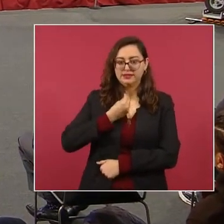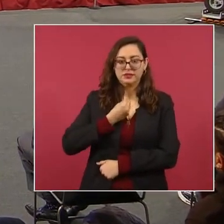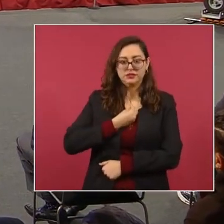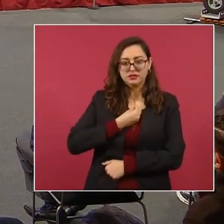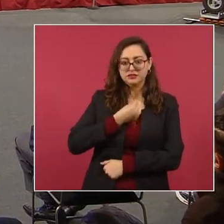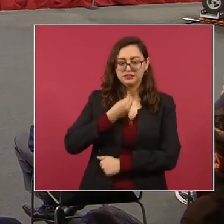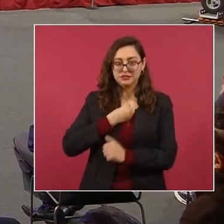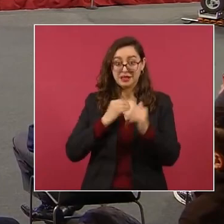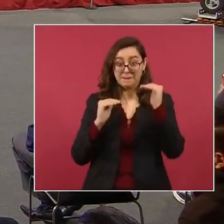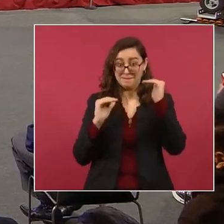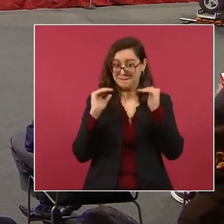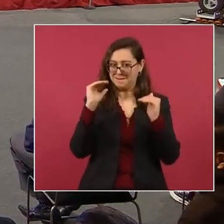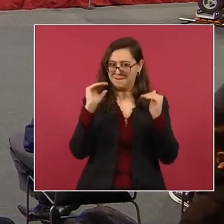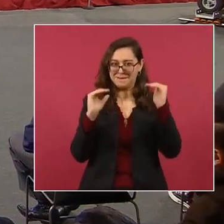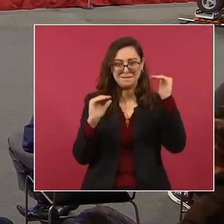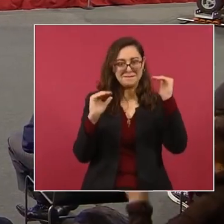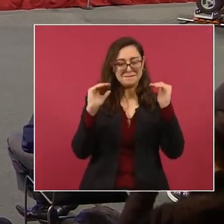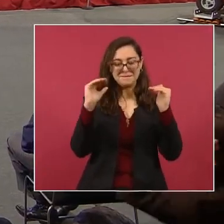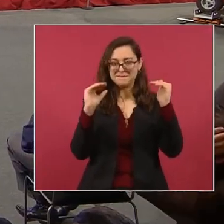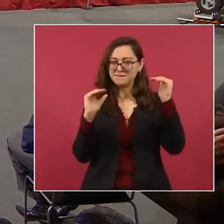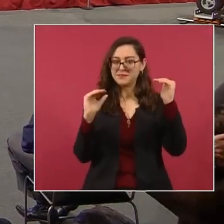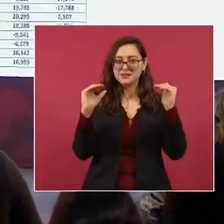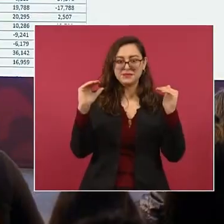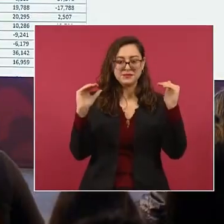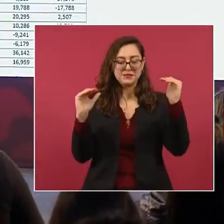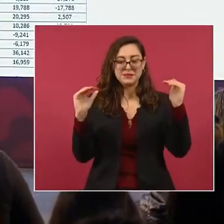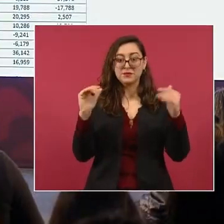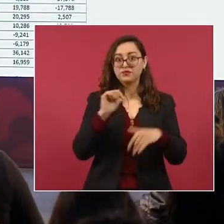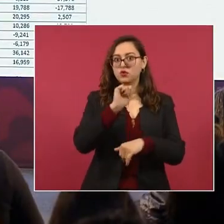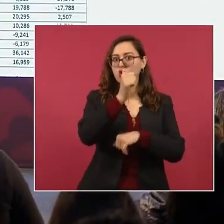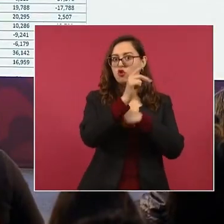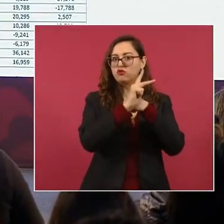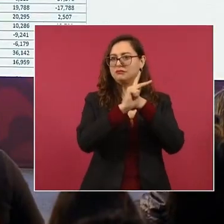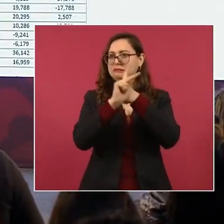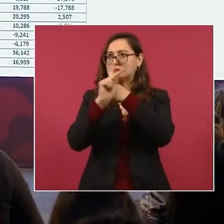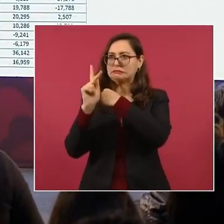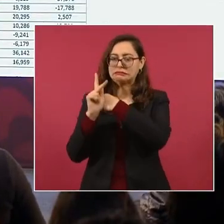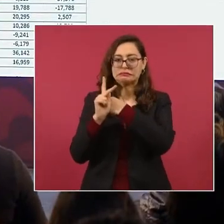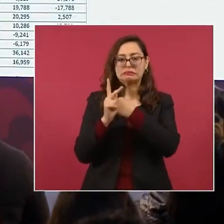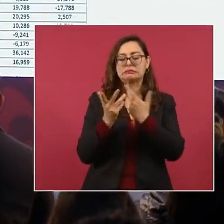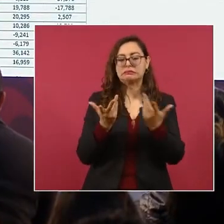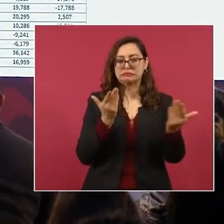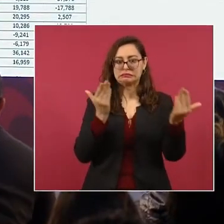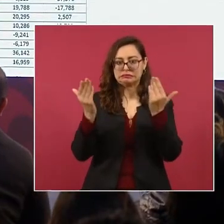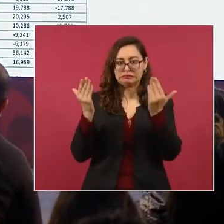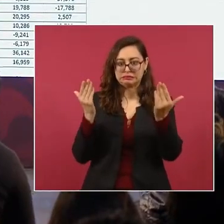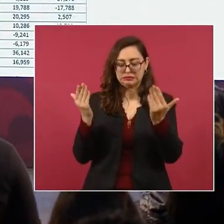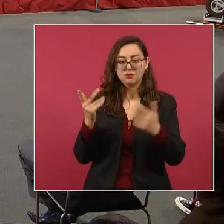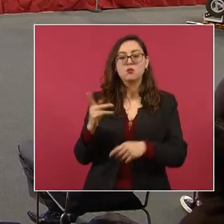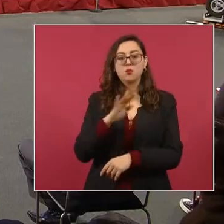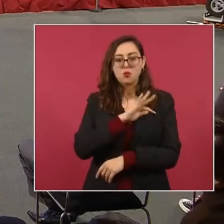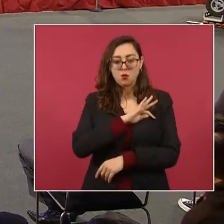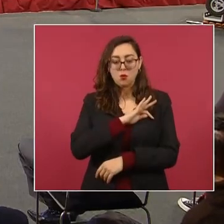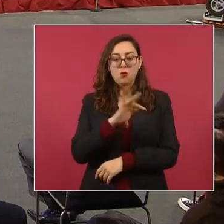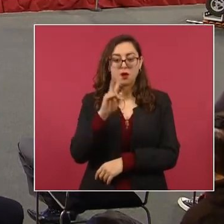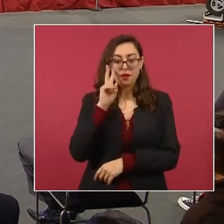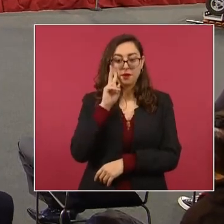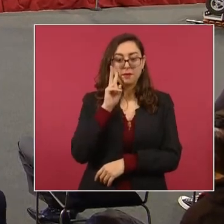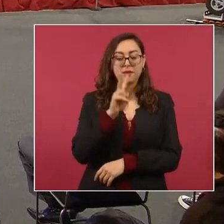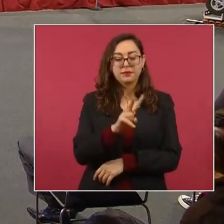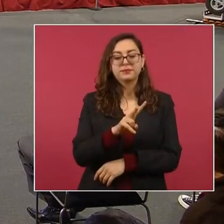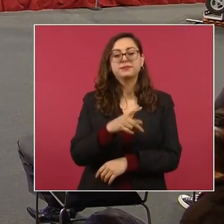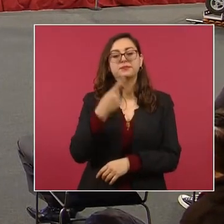el dólar con relación al peso. Miren, esto es lo que, este es el fenómeno que les hablaba,